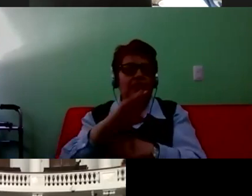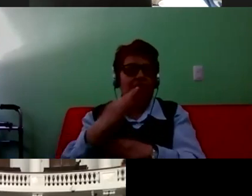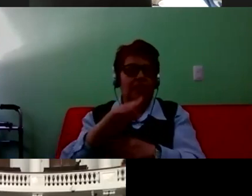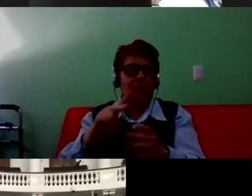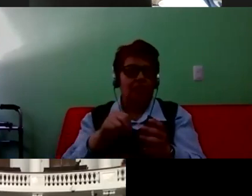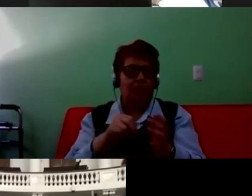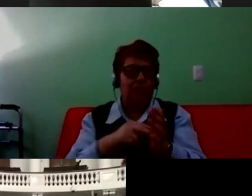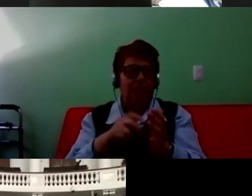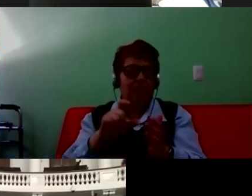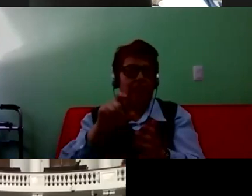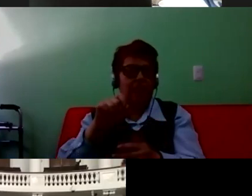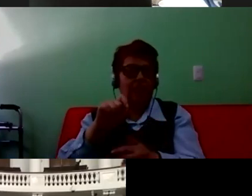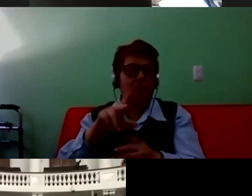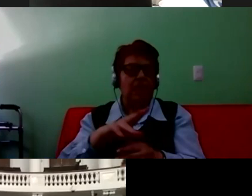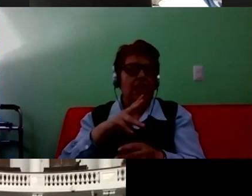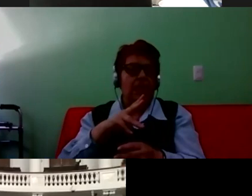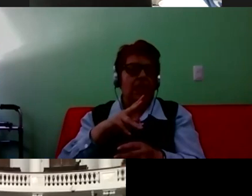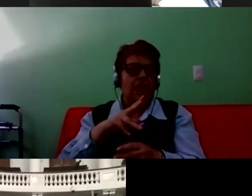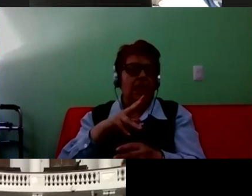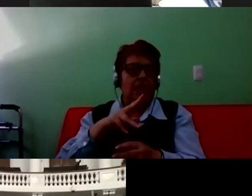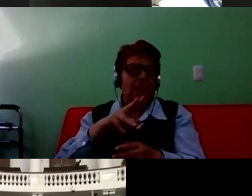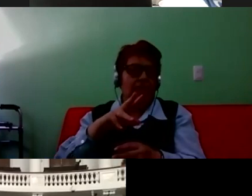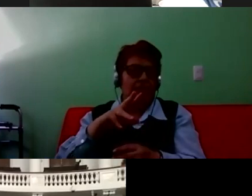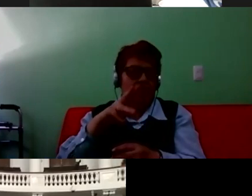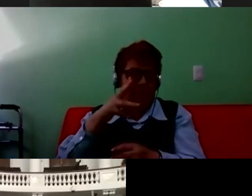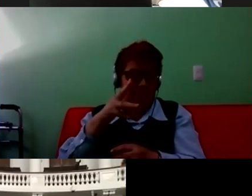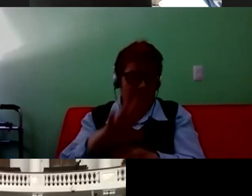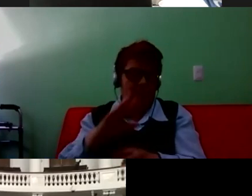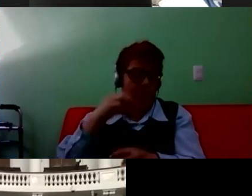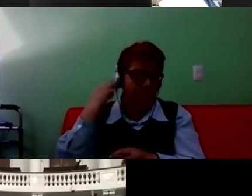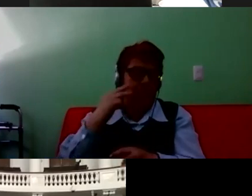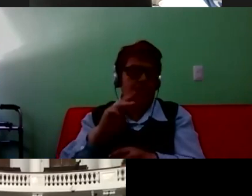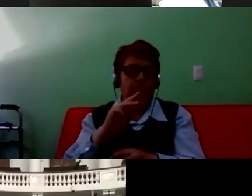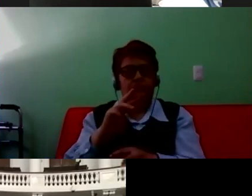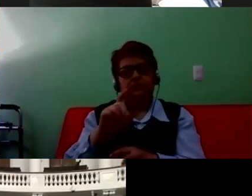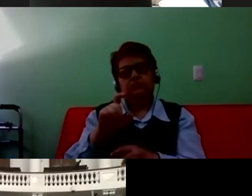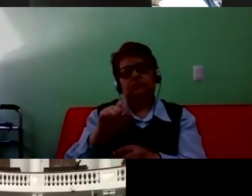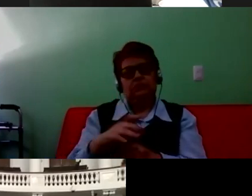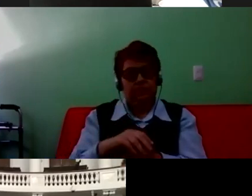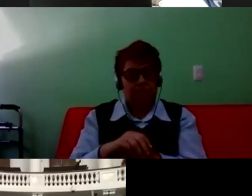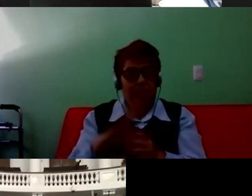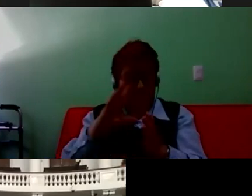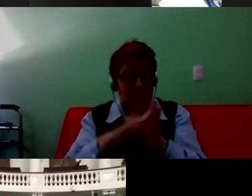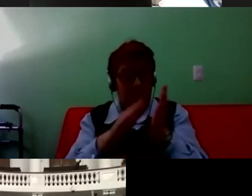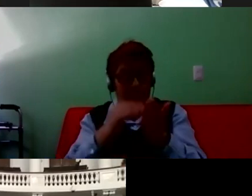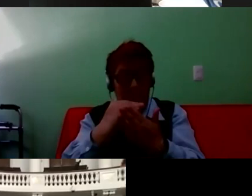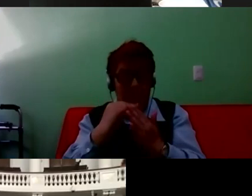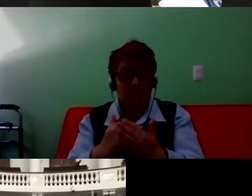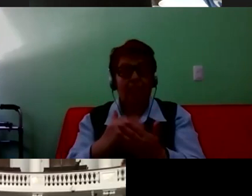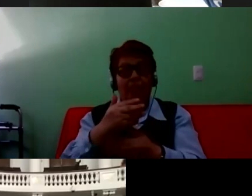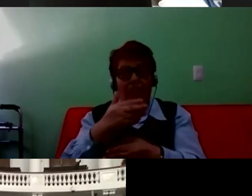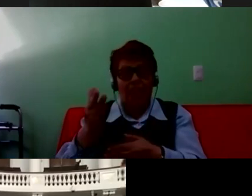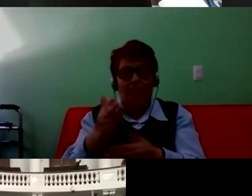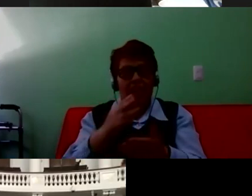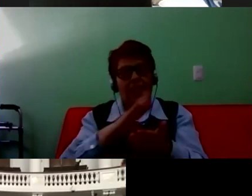2020 y séptima sesión ordinaria del 5 de marzo del 2020. Documentos de los que también se solicita obviar